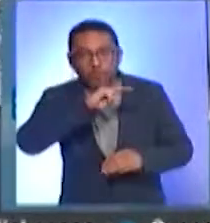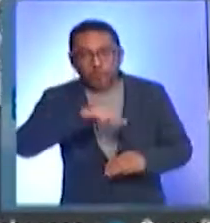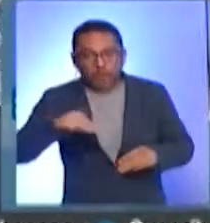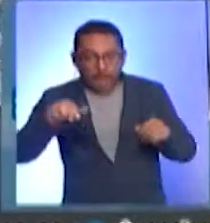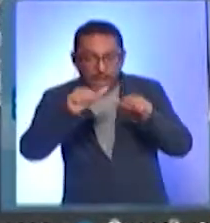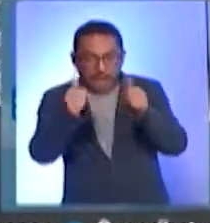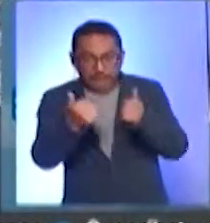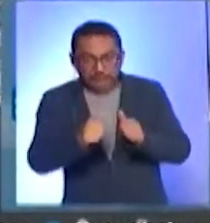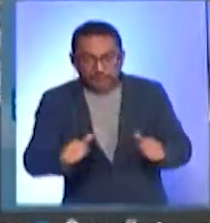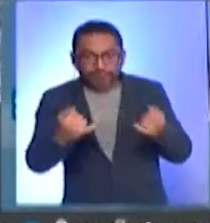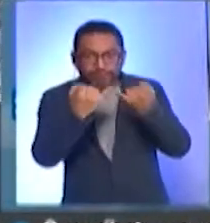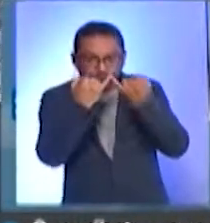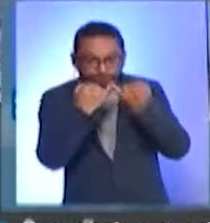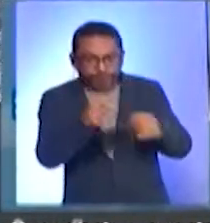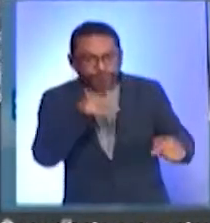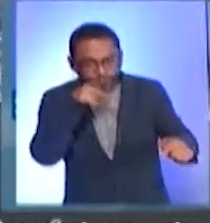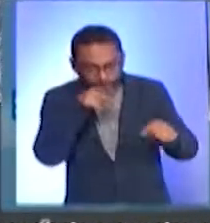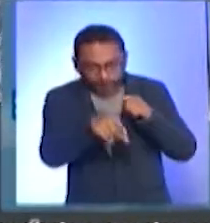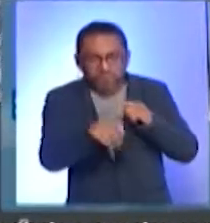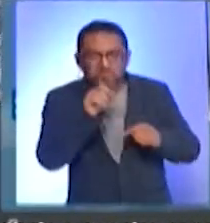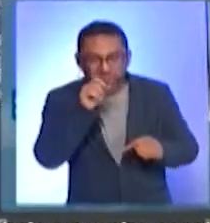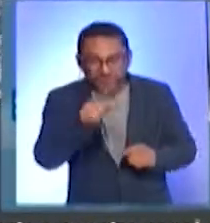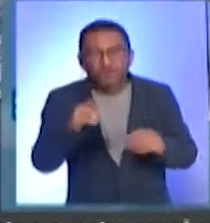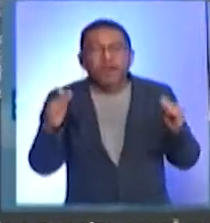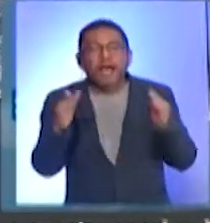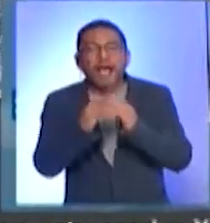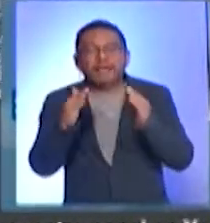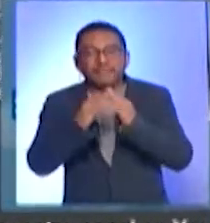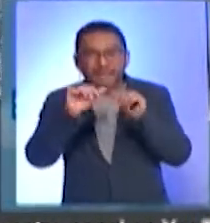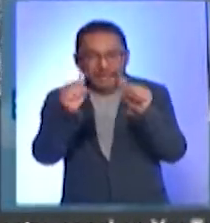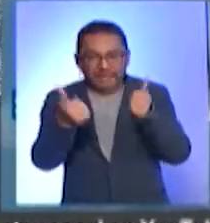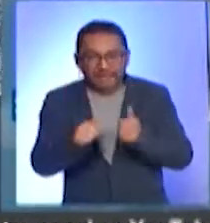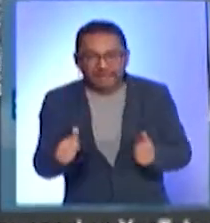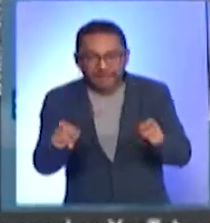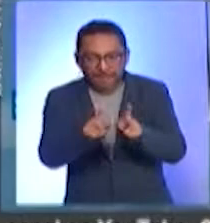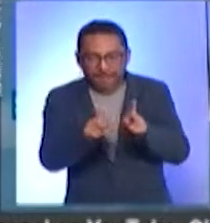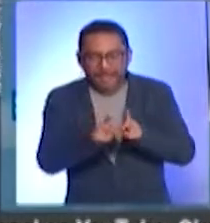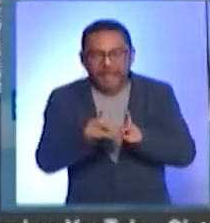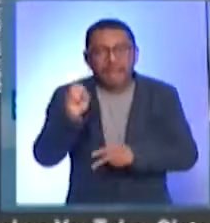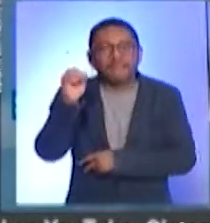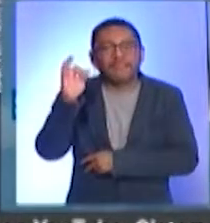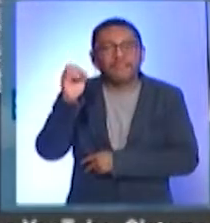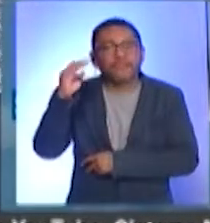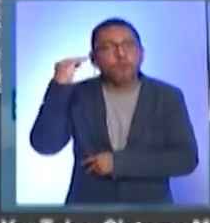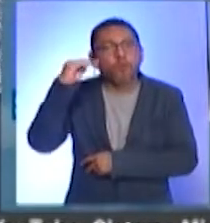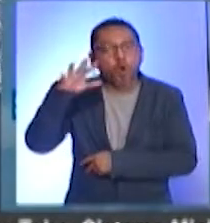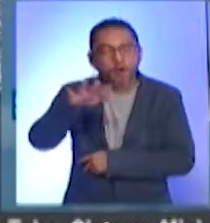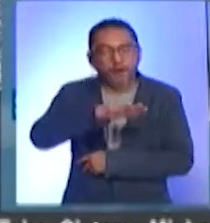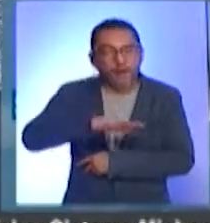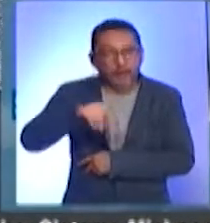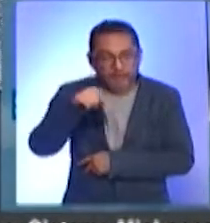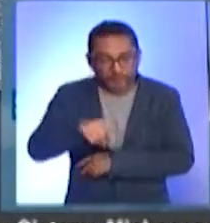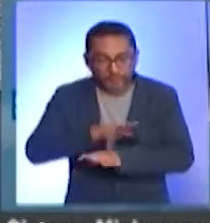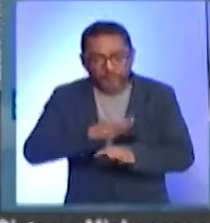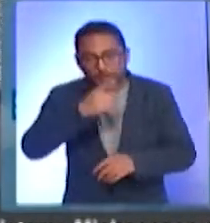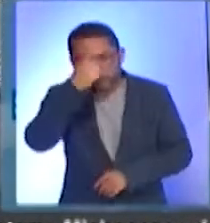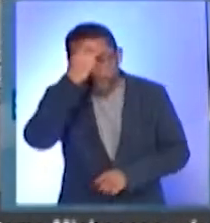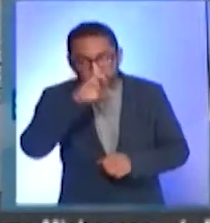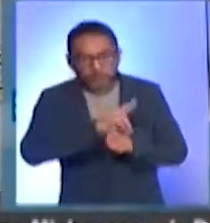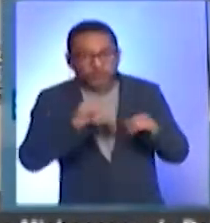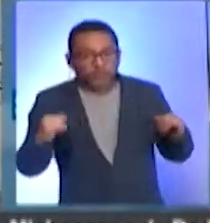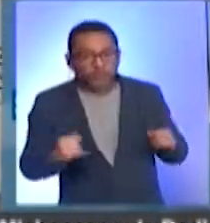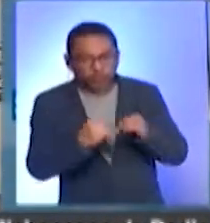en la conocida casa de las artesanías ubicada en la plaza san francisco de morelia durante la inauguración la directora del